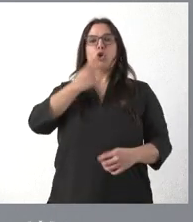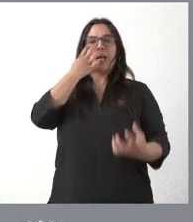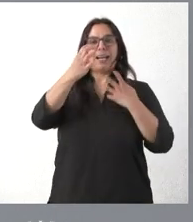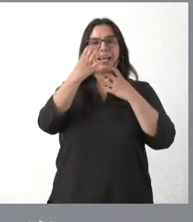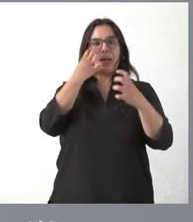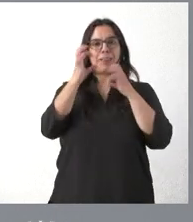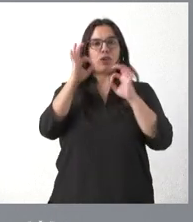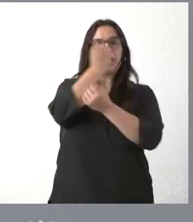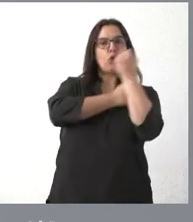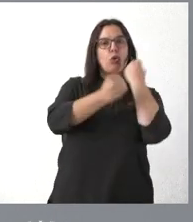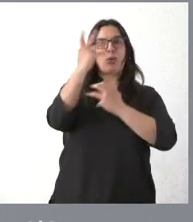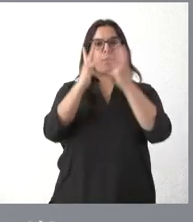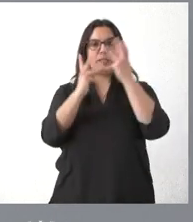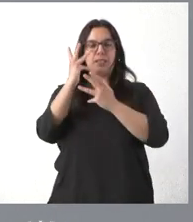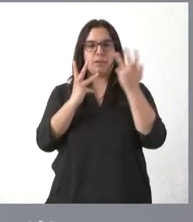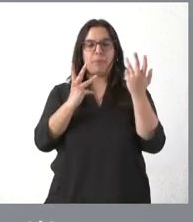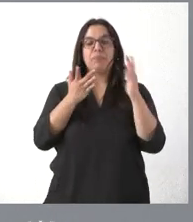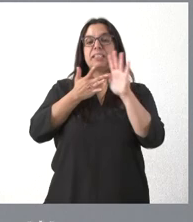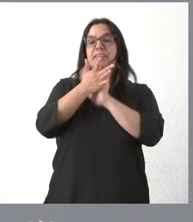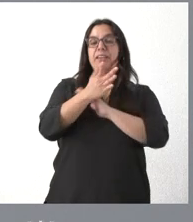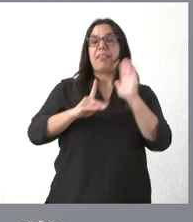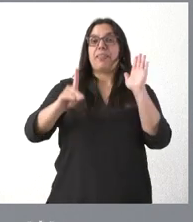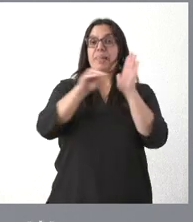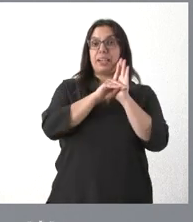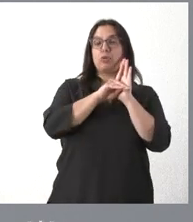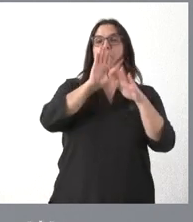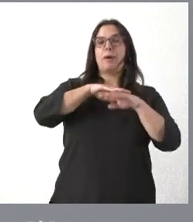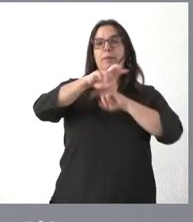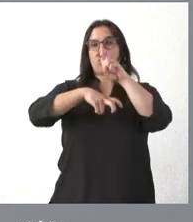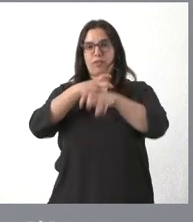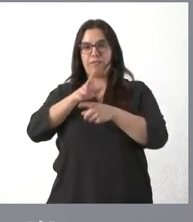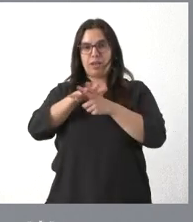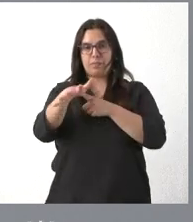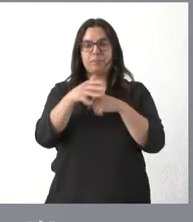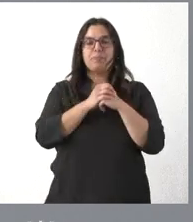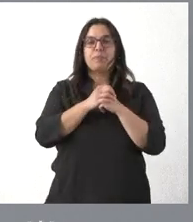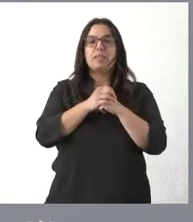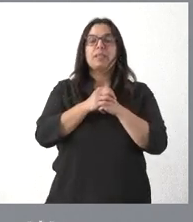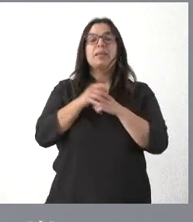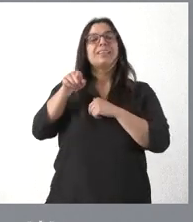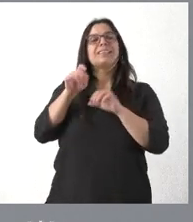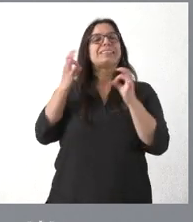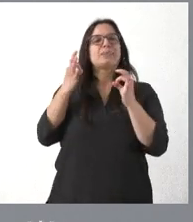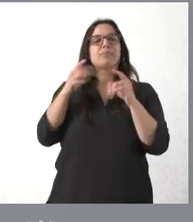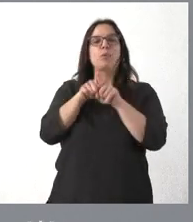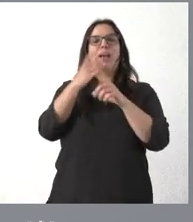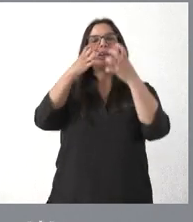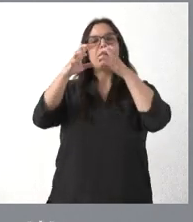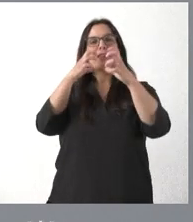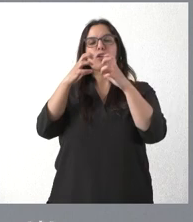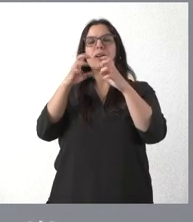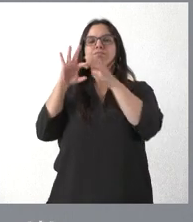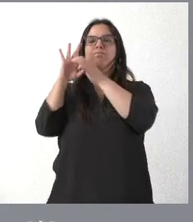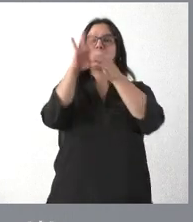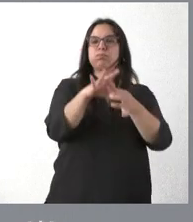económico administrativas se trata del decreto que lo modifica son reclamaciones interpuestas contra actos y